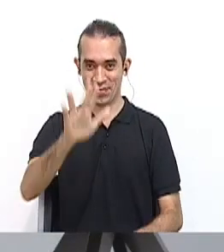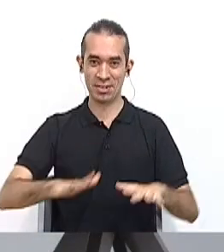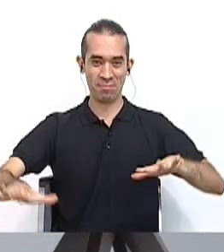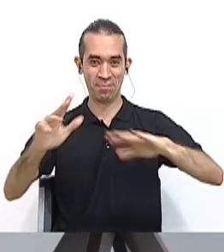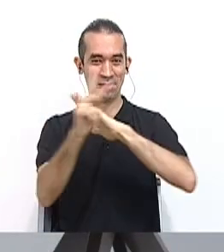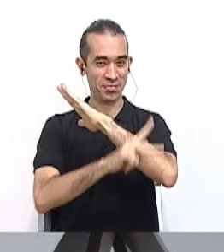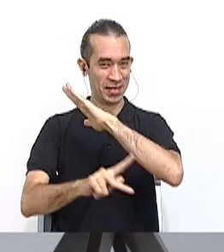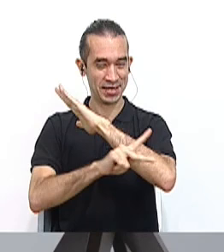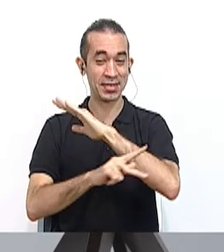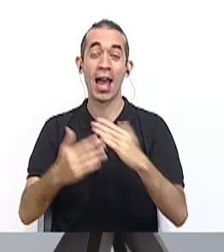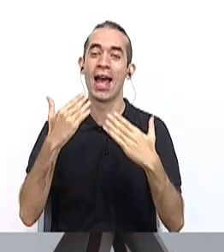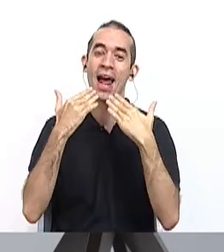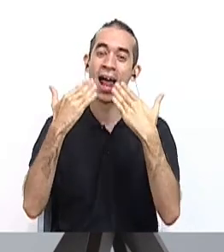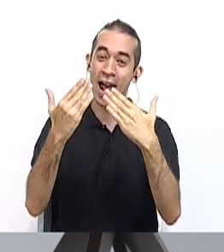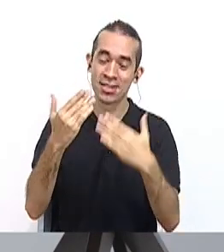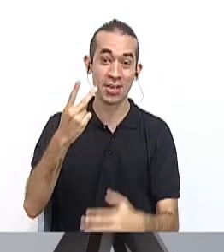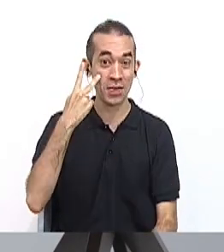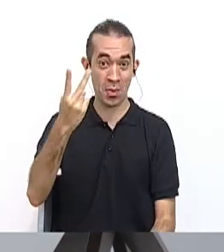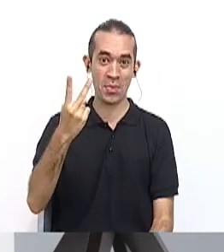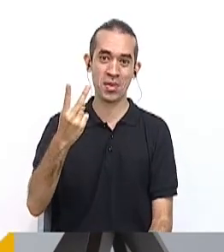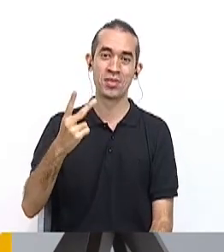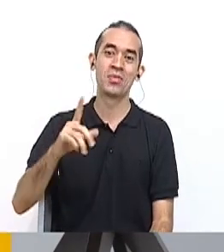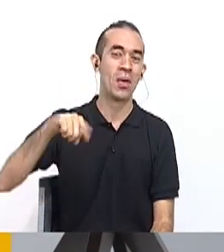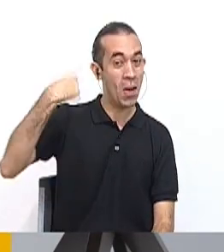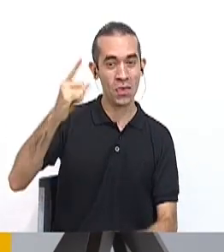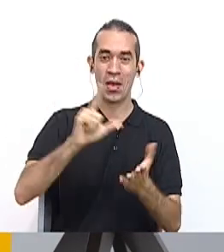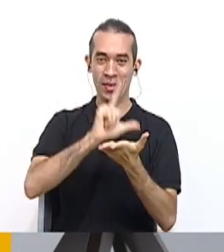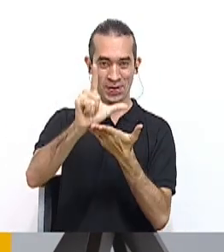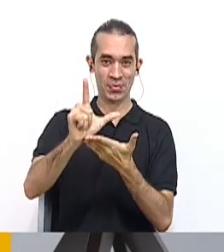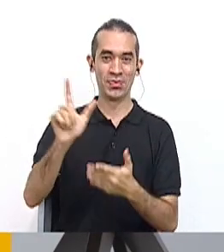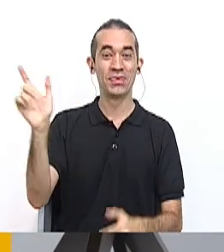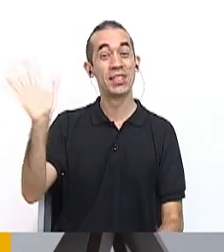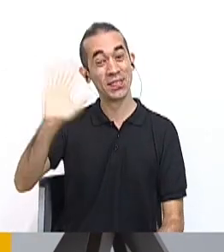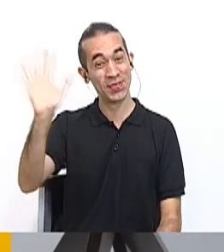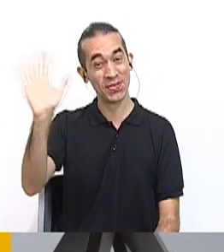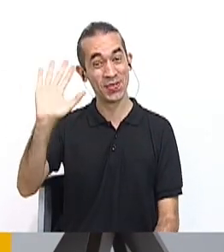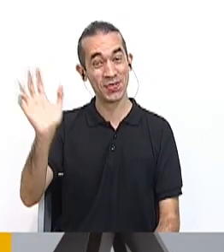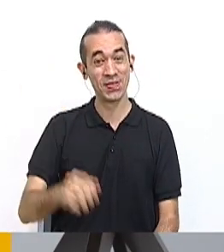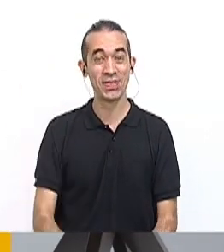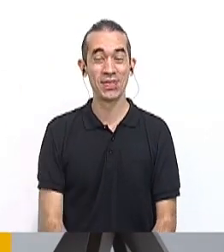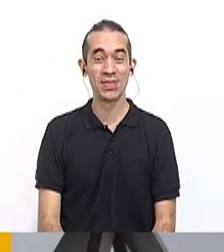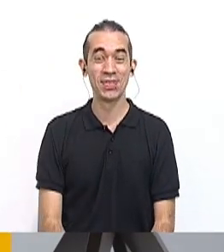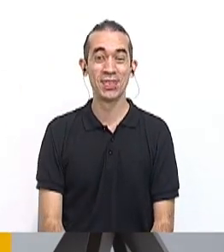de nuestro país. Gracias y nos vemos en otra lección. Chao.